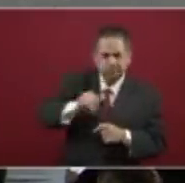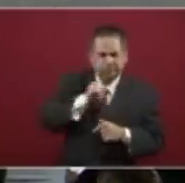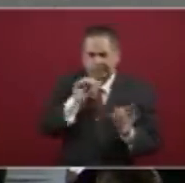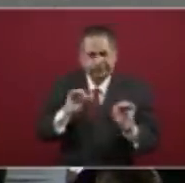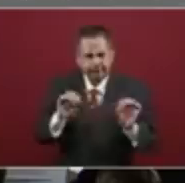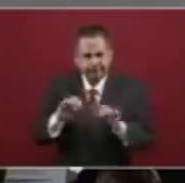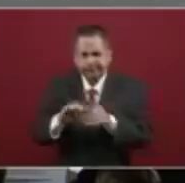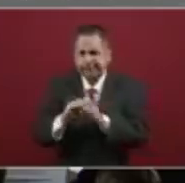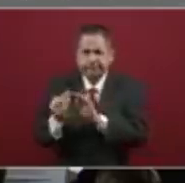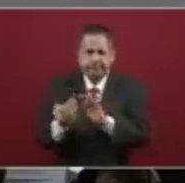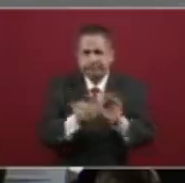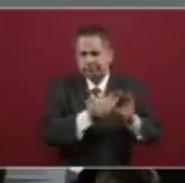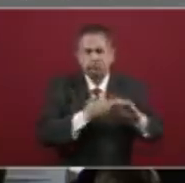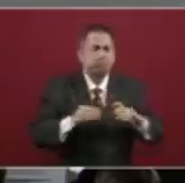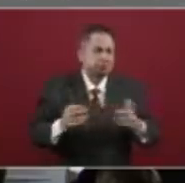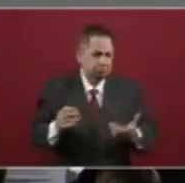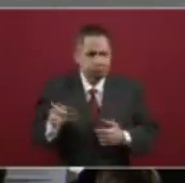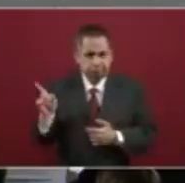ni